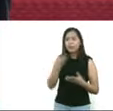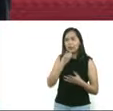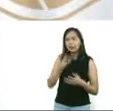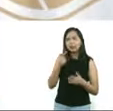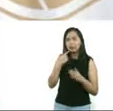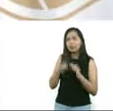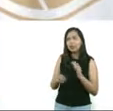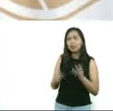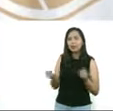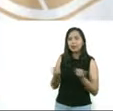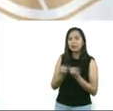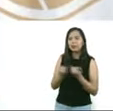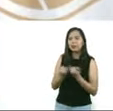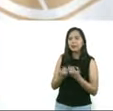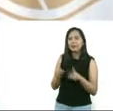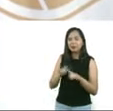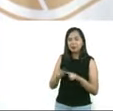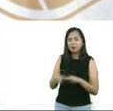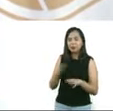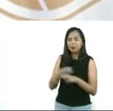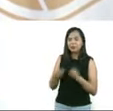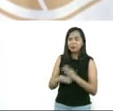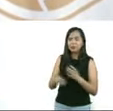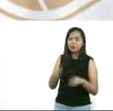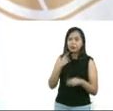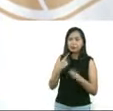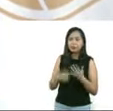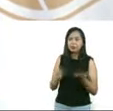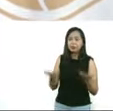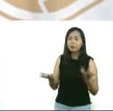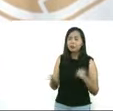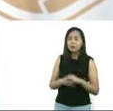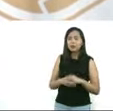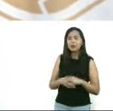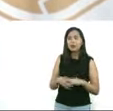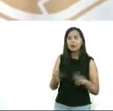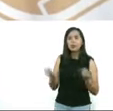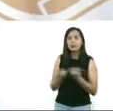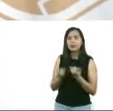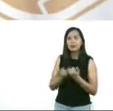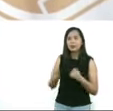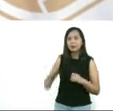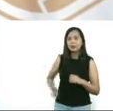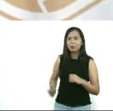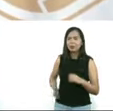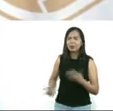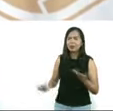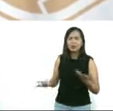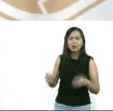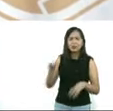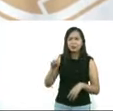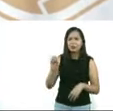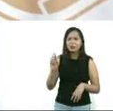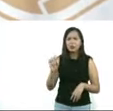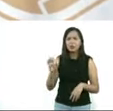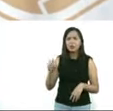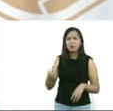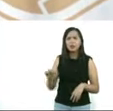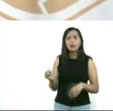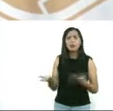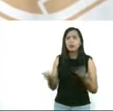la jefa de gobierno y a los gobernadores de Morena y al presidente de la República, pero pues